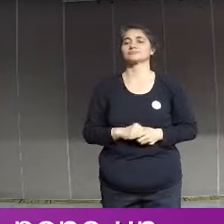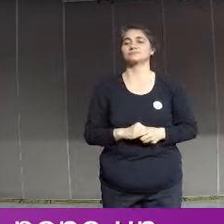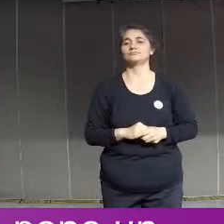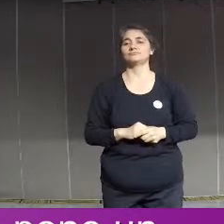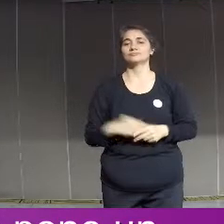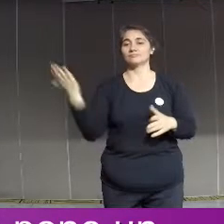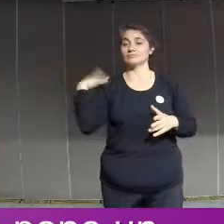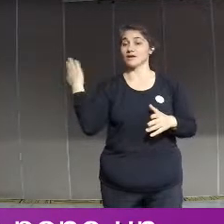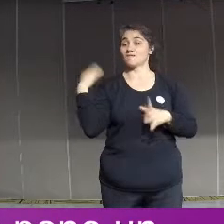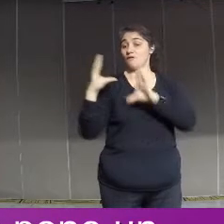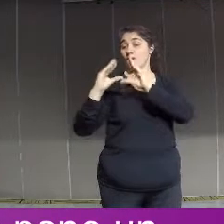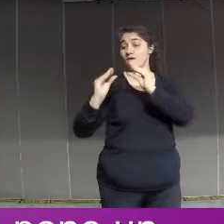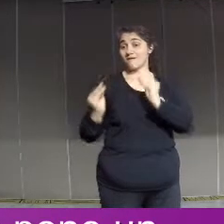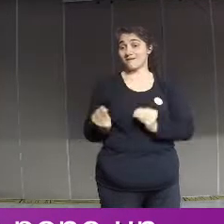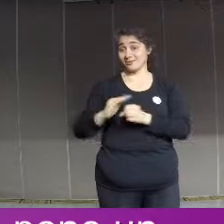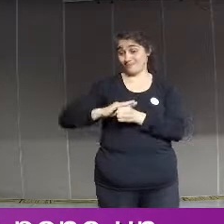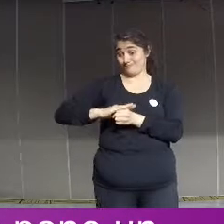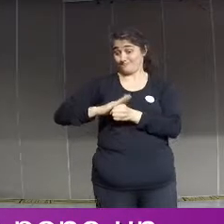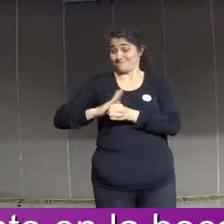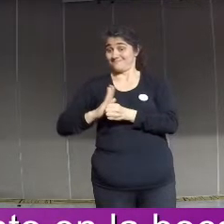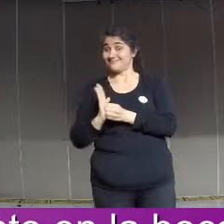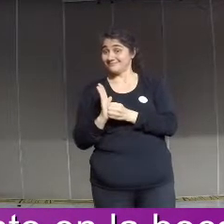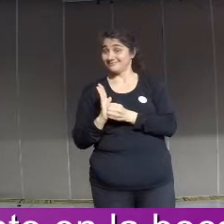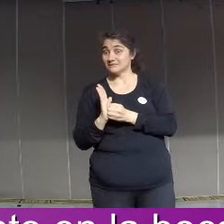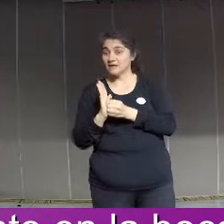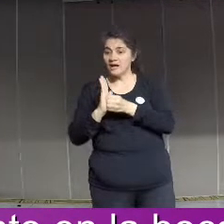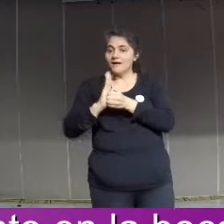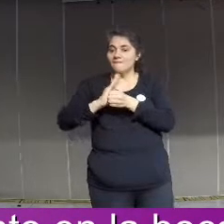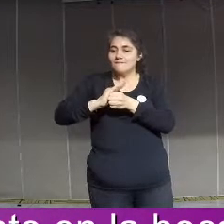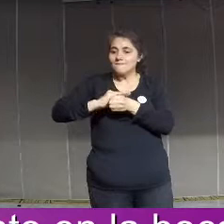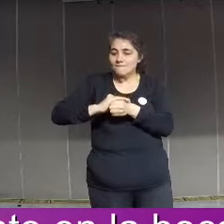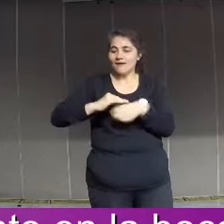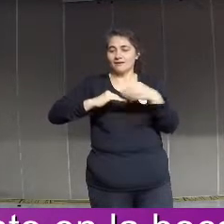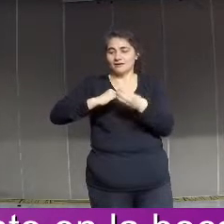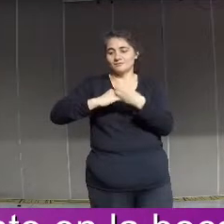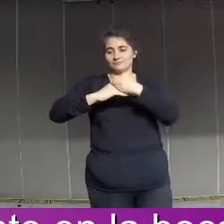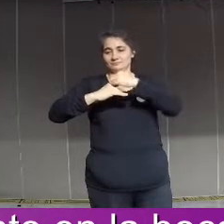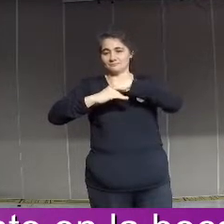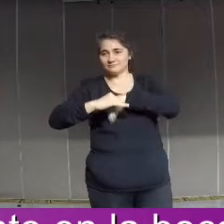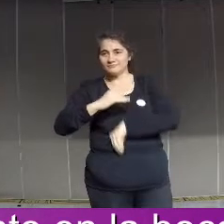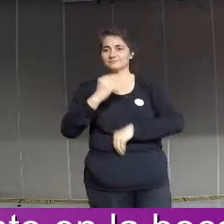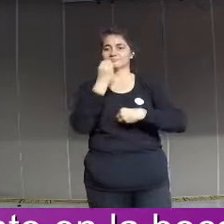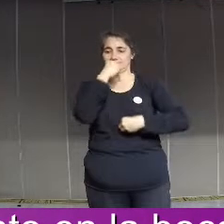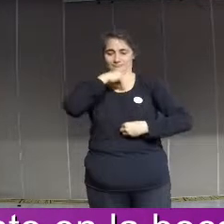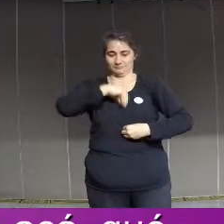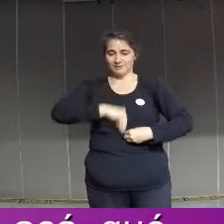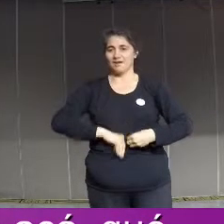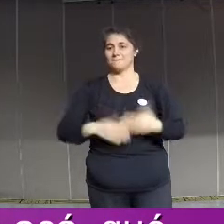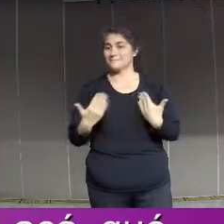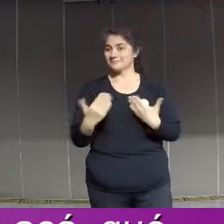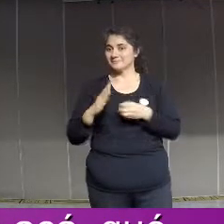aérea está abierta. ¿Se acuerdan que la epiglotis bajaba? Bueno, acá está arriba. Entonces,